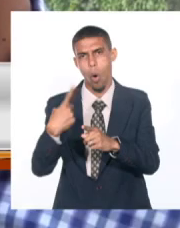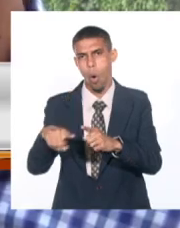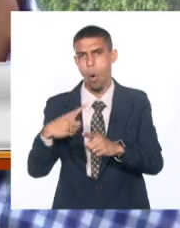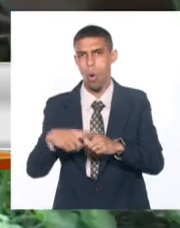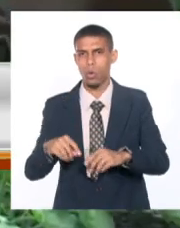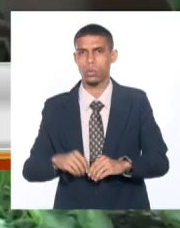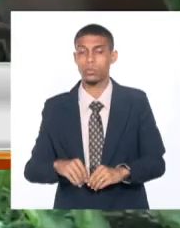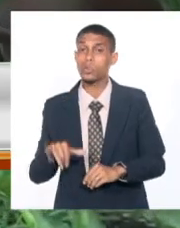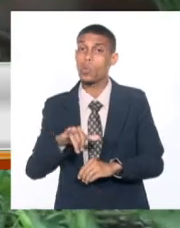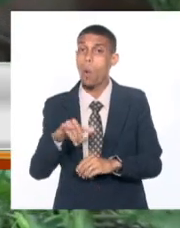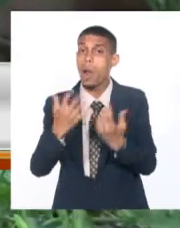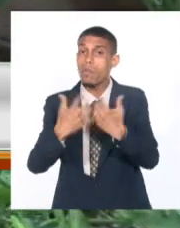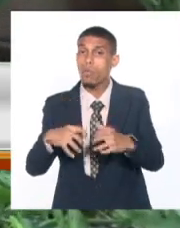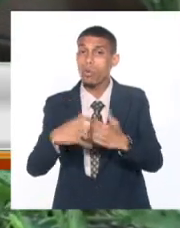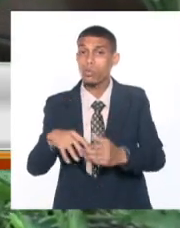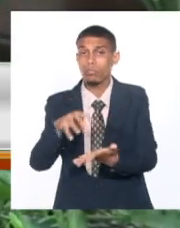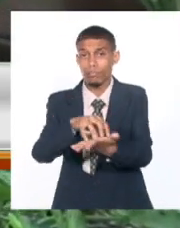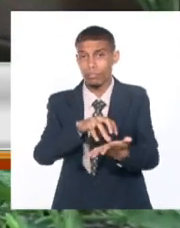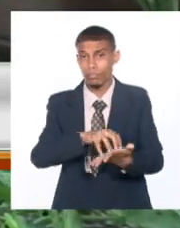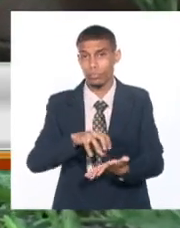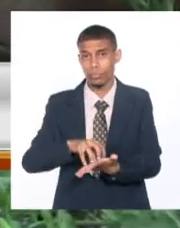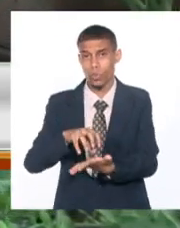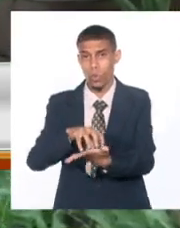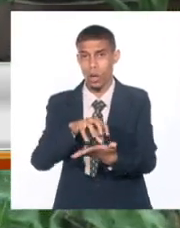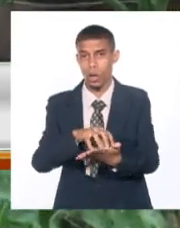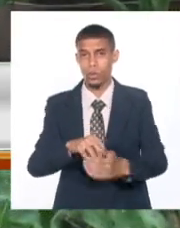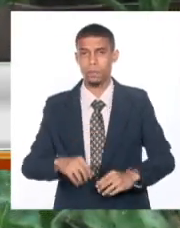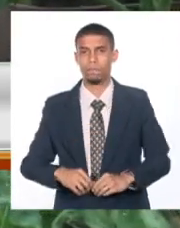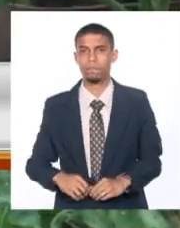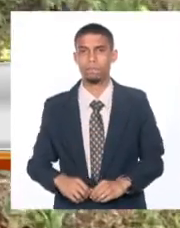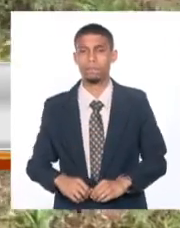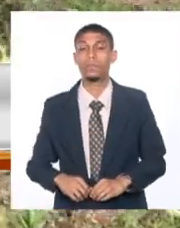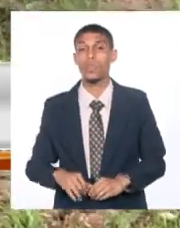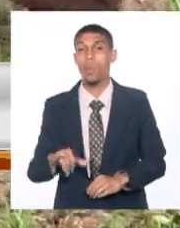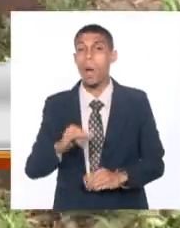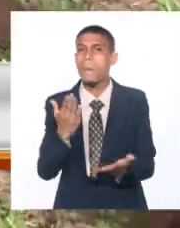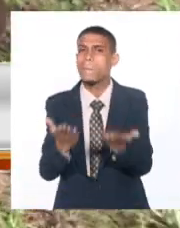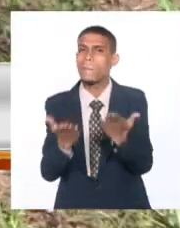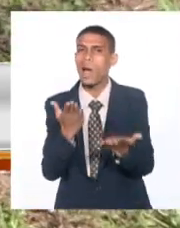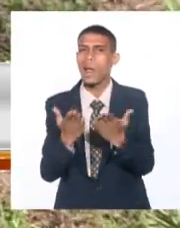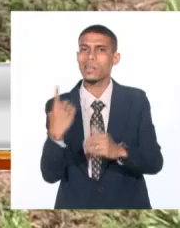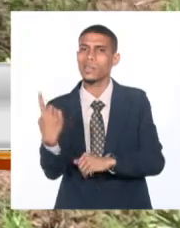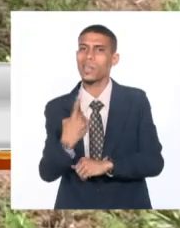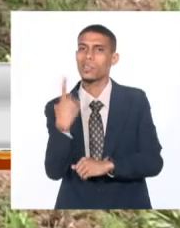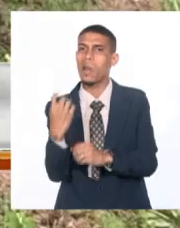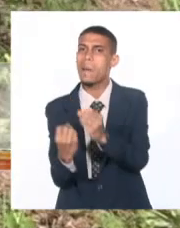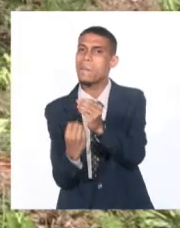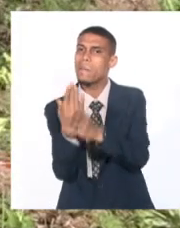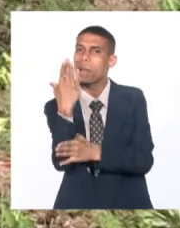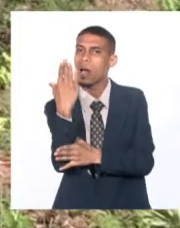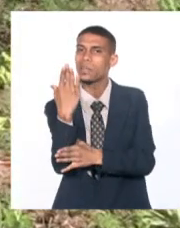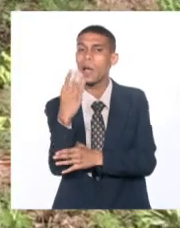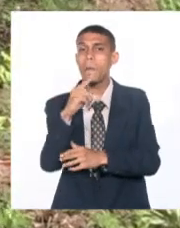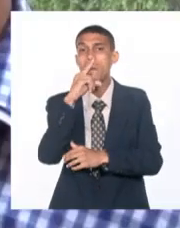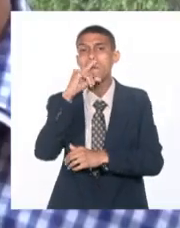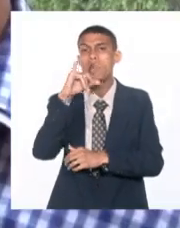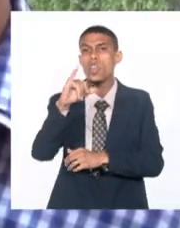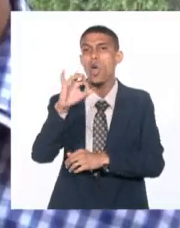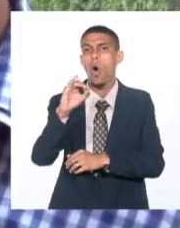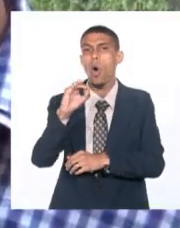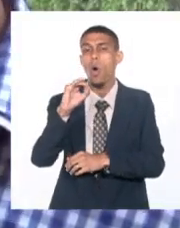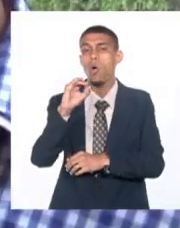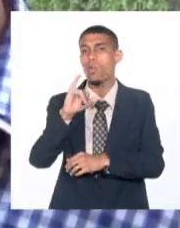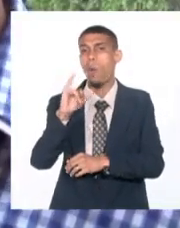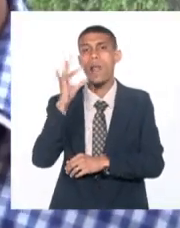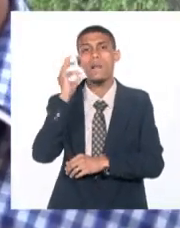locales de estos productos. Independientemente de los balances nacionales que tenemos con las plantas de la Biofan, también en los centros de reproducción de